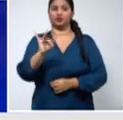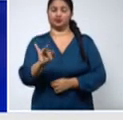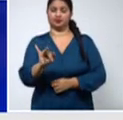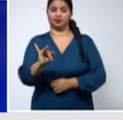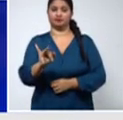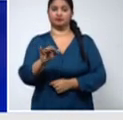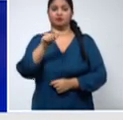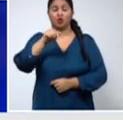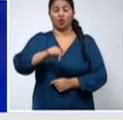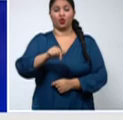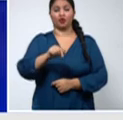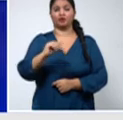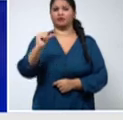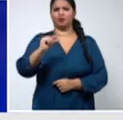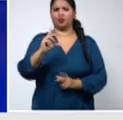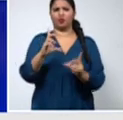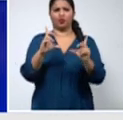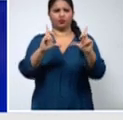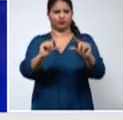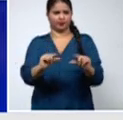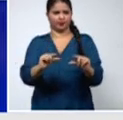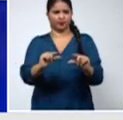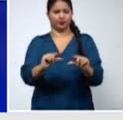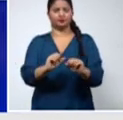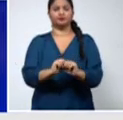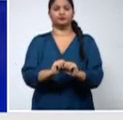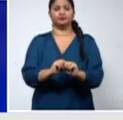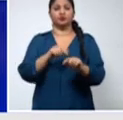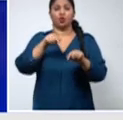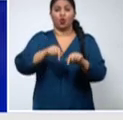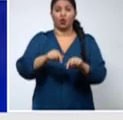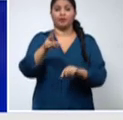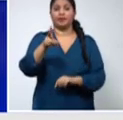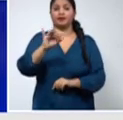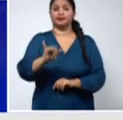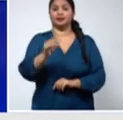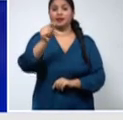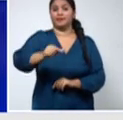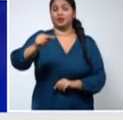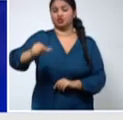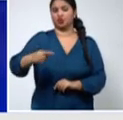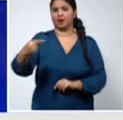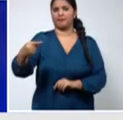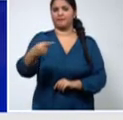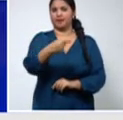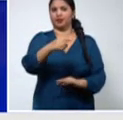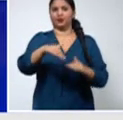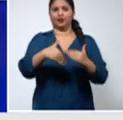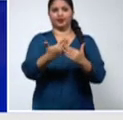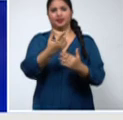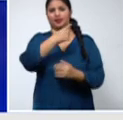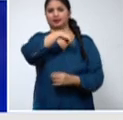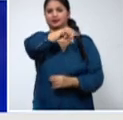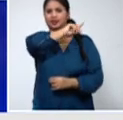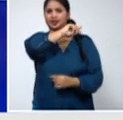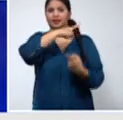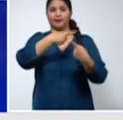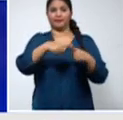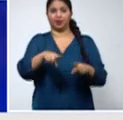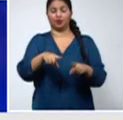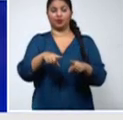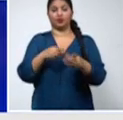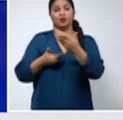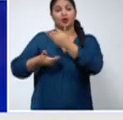día anterior en 27 casos, pero de todas formas para Mayabeque y para el comportamiento que había tenido